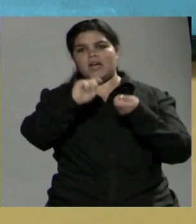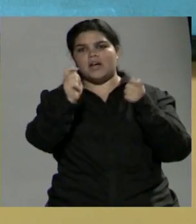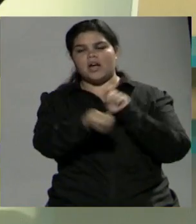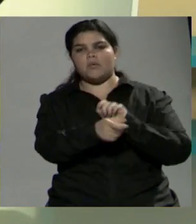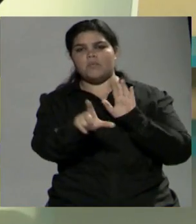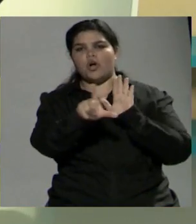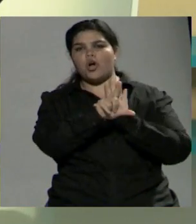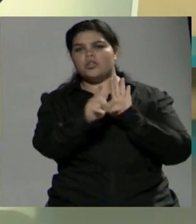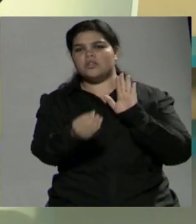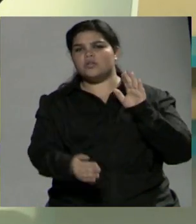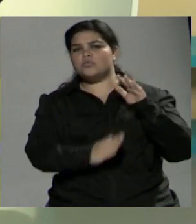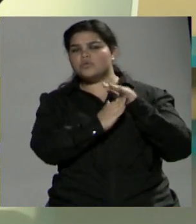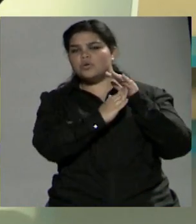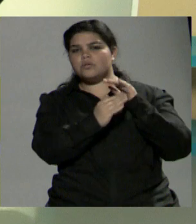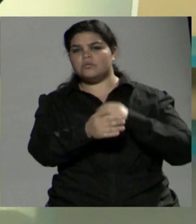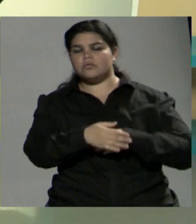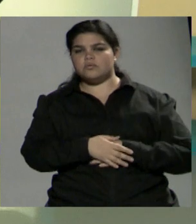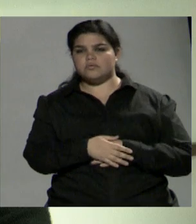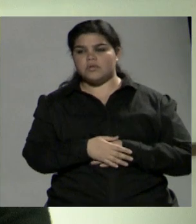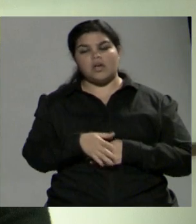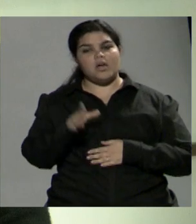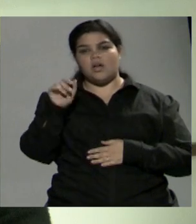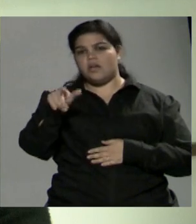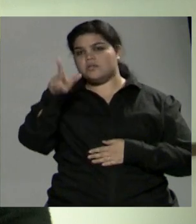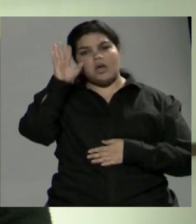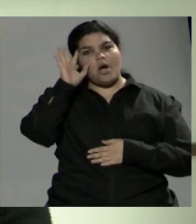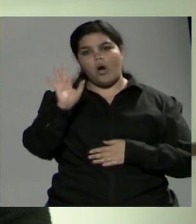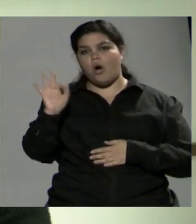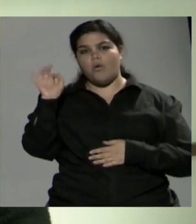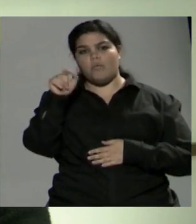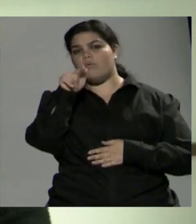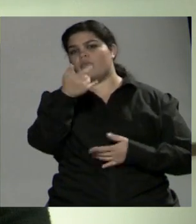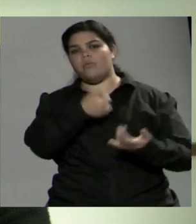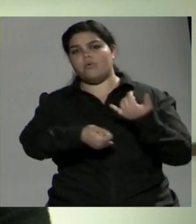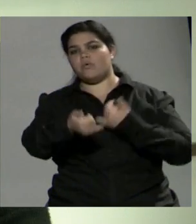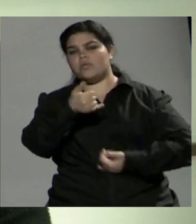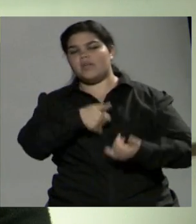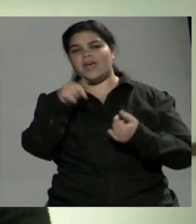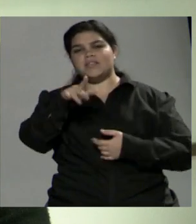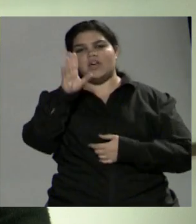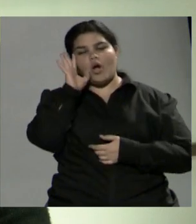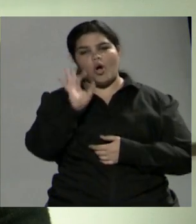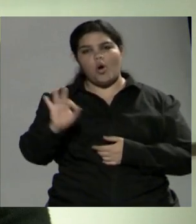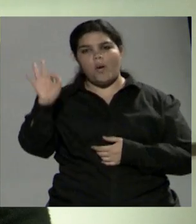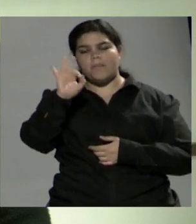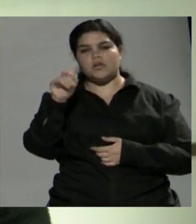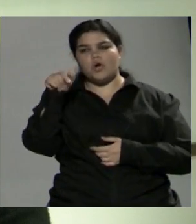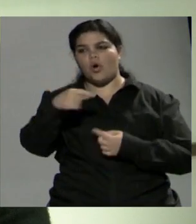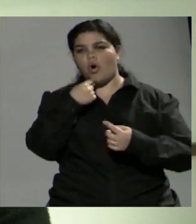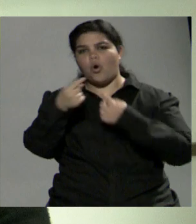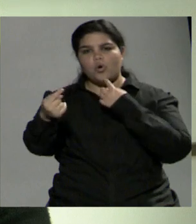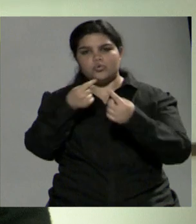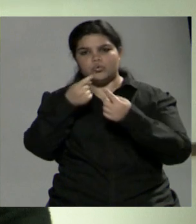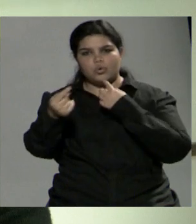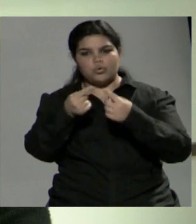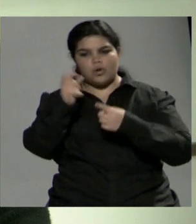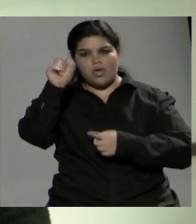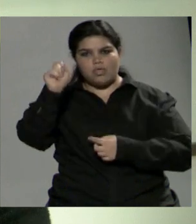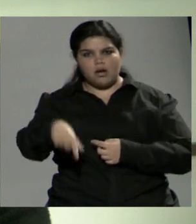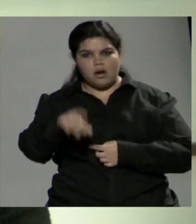a competir el día 22 de octubre. Bien, por último, te iba a preguntar, Walter, en este protagonismo que